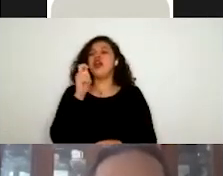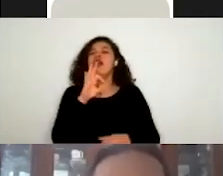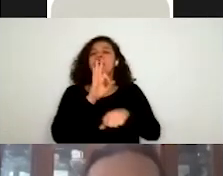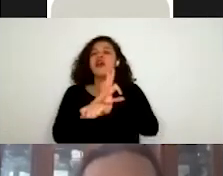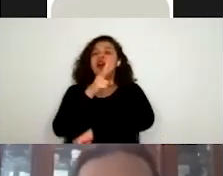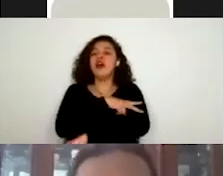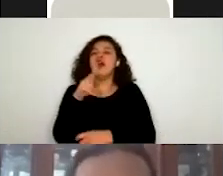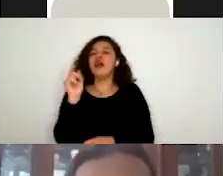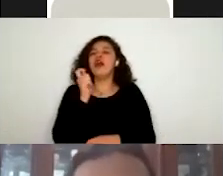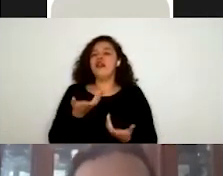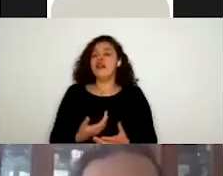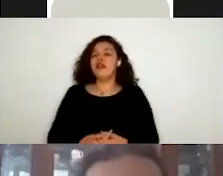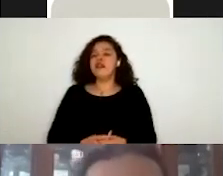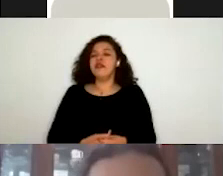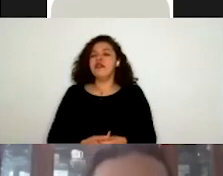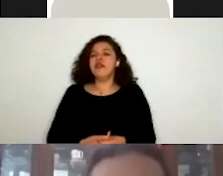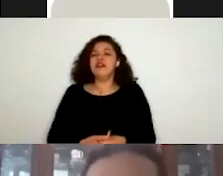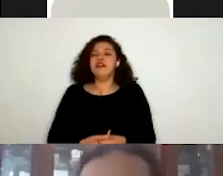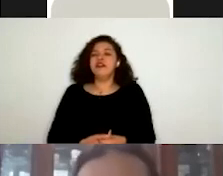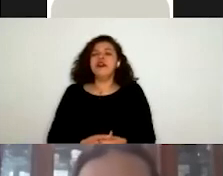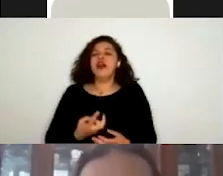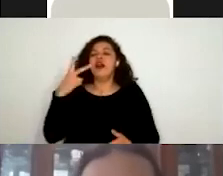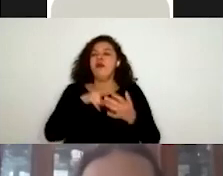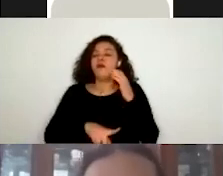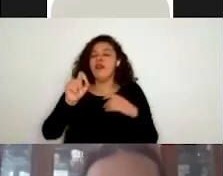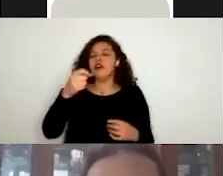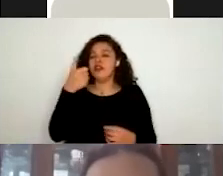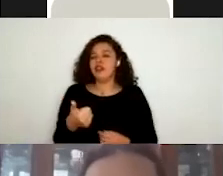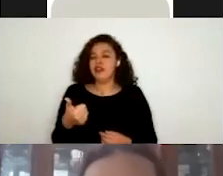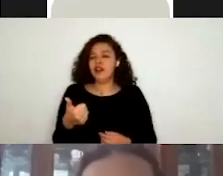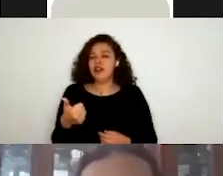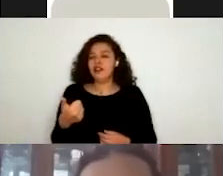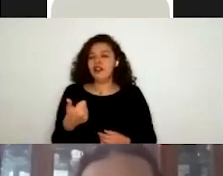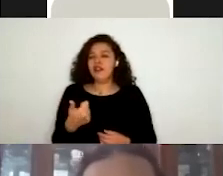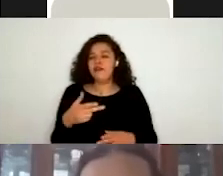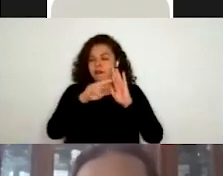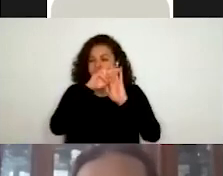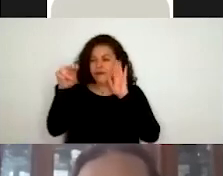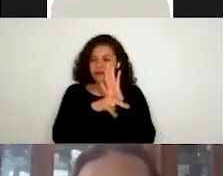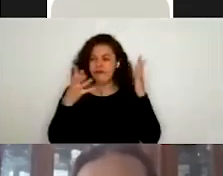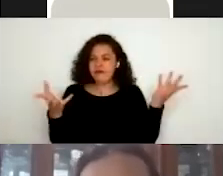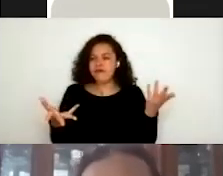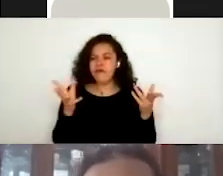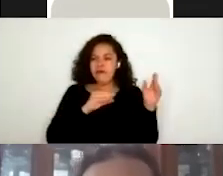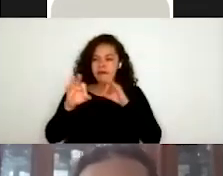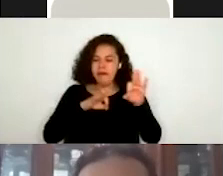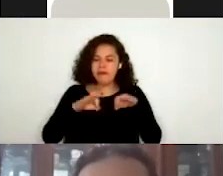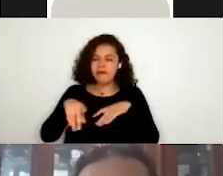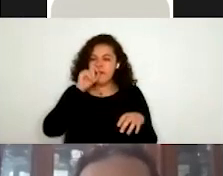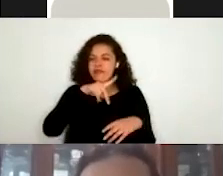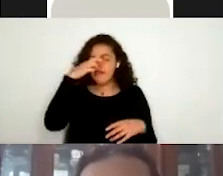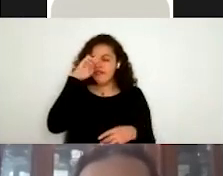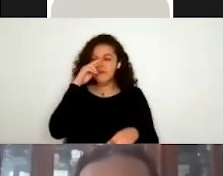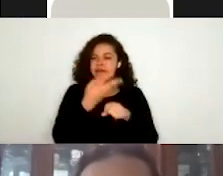Protección Civil? En el 2.6 dice, órgano normativo y operativo responsable